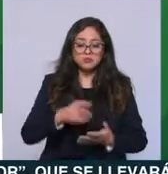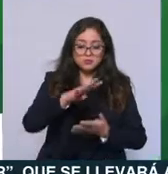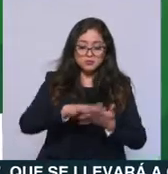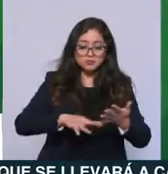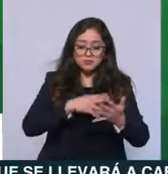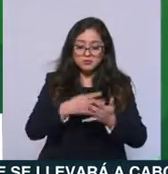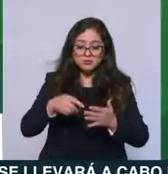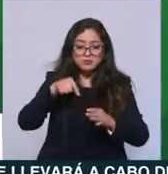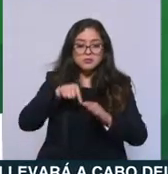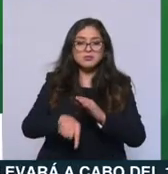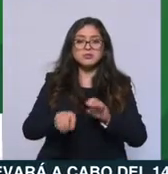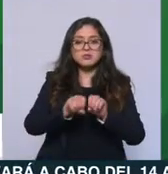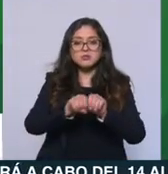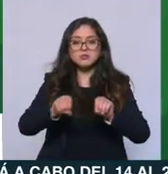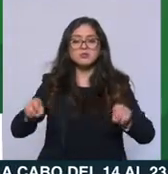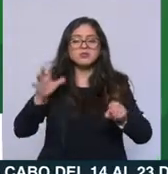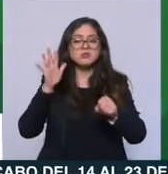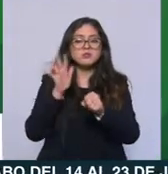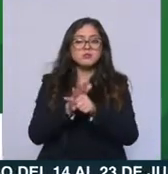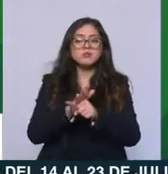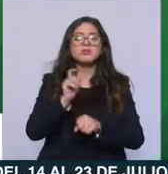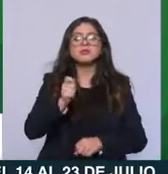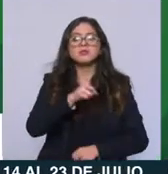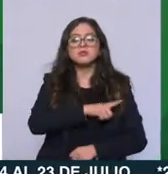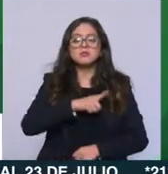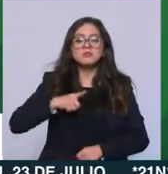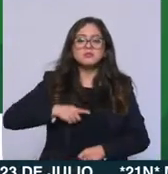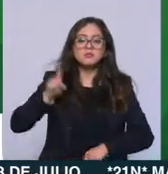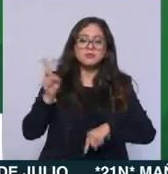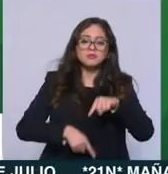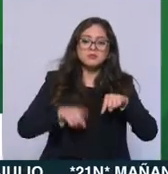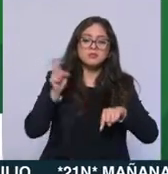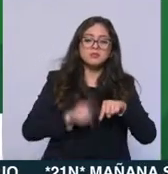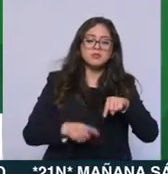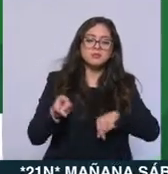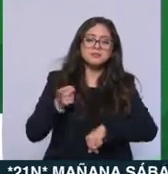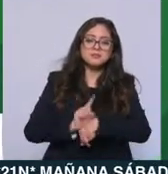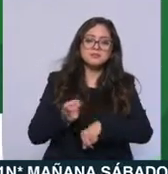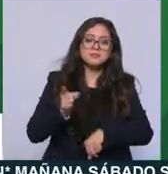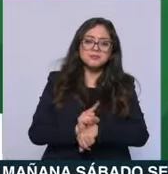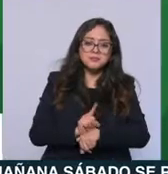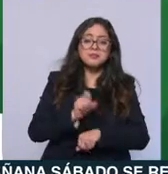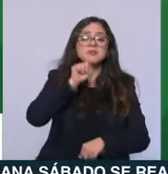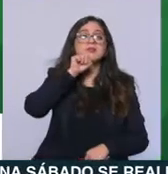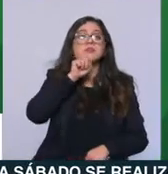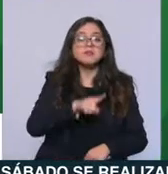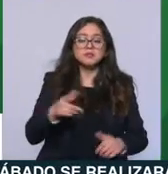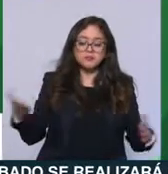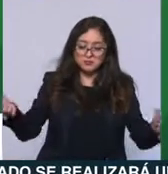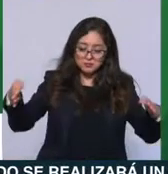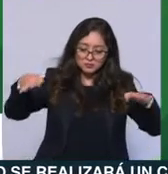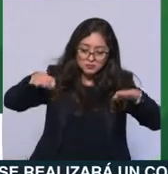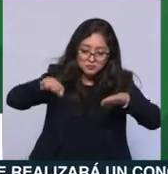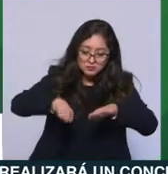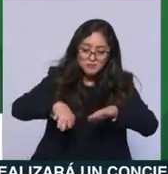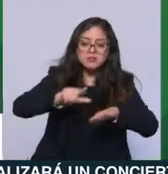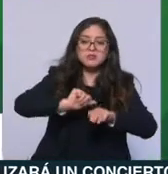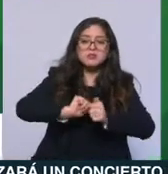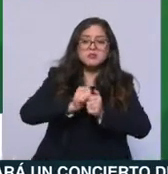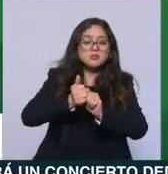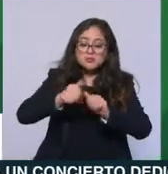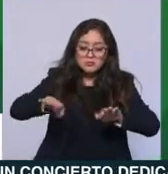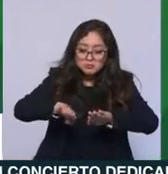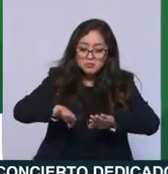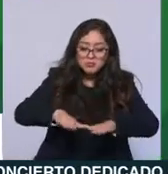de tuberías del drenaje que es necesario retirar día con día, de la pérdida de pendiente en los colectores, lo que causa encharcamientos